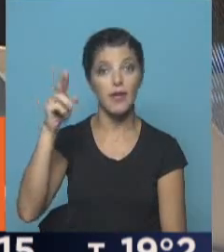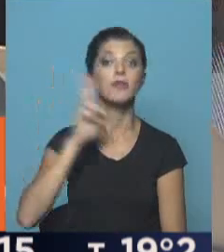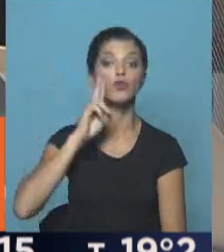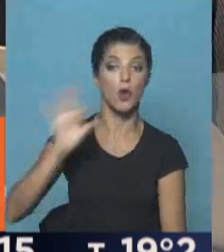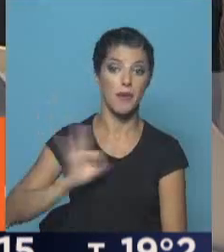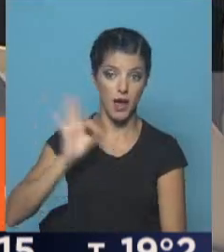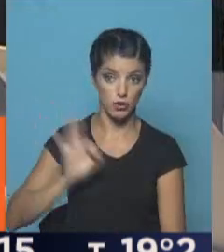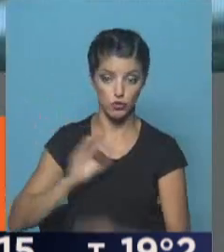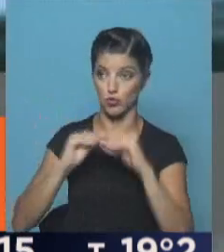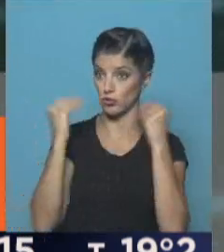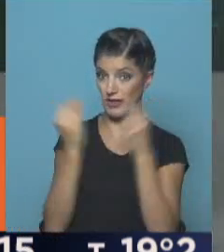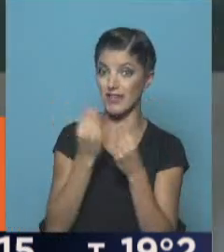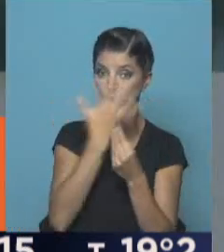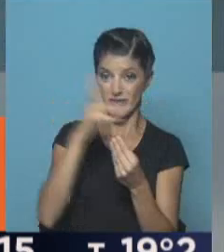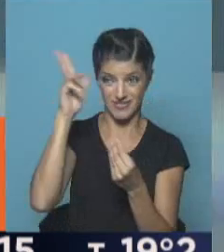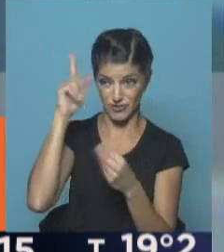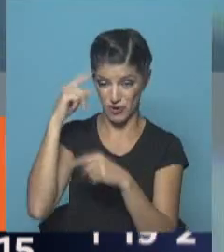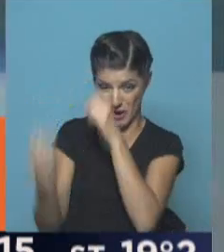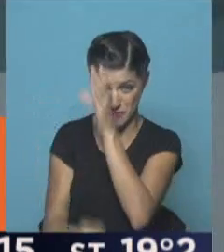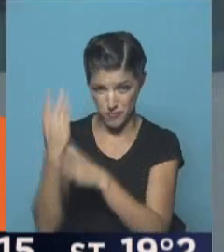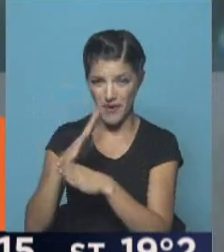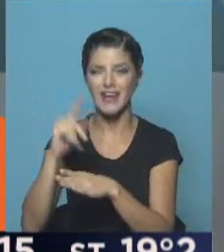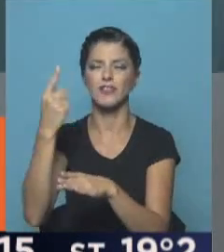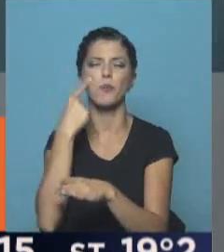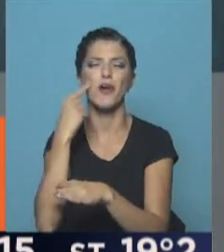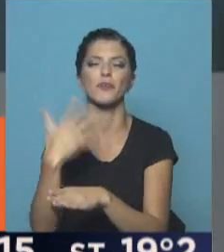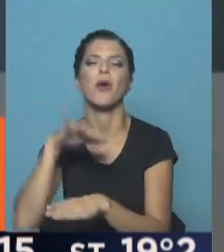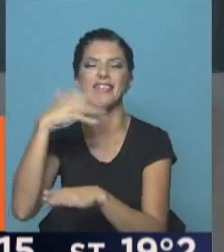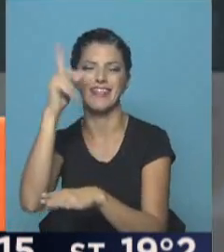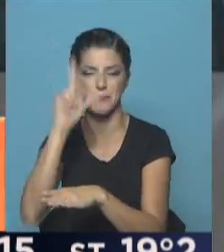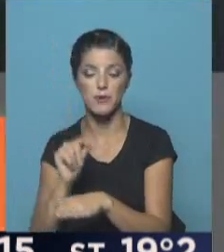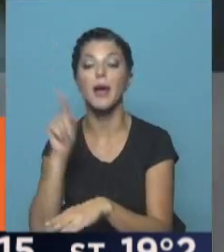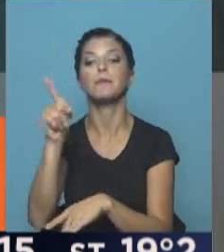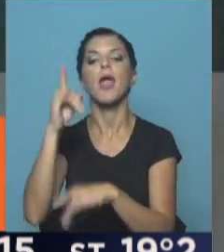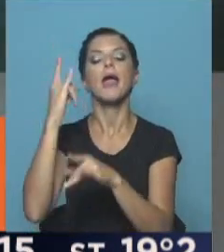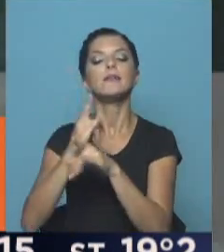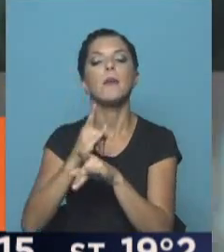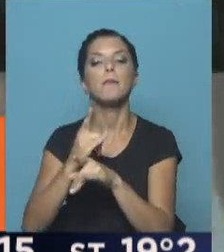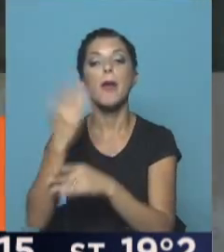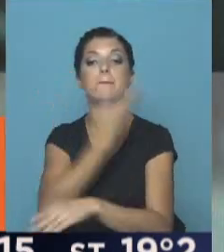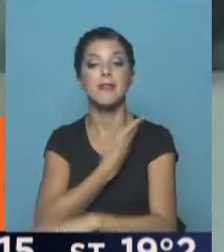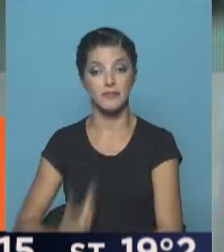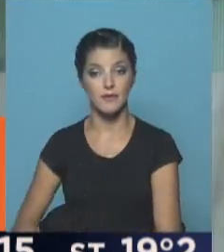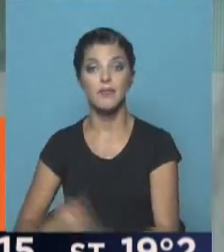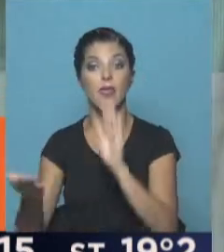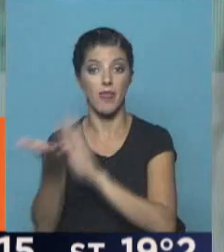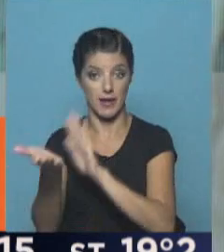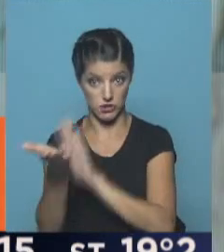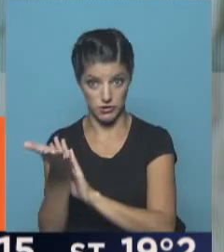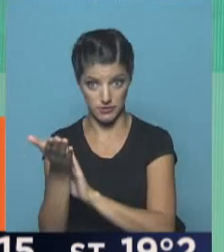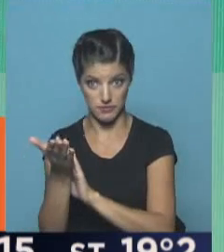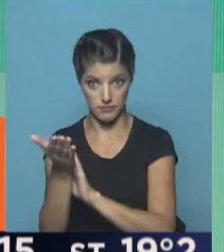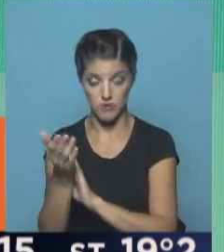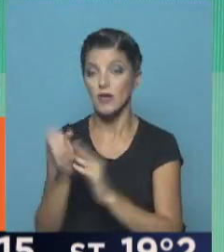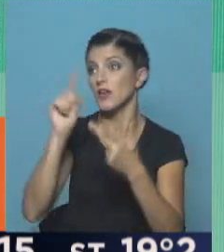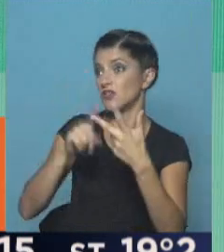los 58 que viene la Quinta República ha tenido presidentes de derecha, por llamarlos de algún modo, por decir golistas. Las excepciones